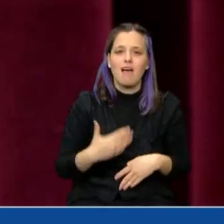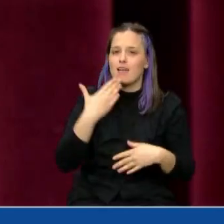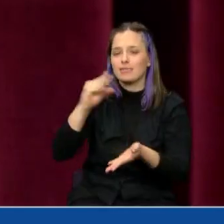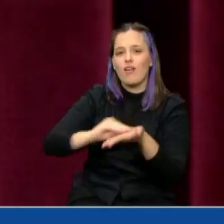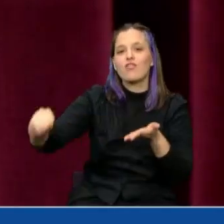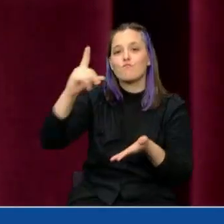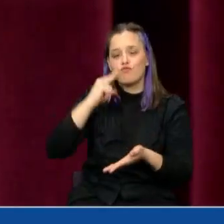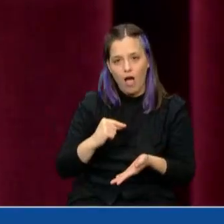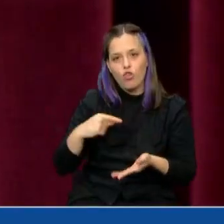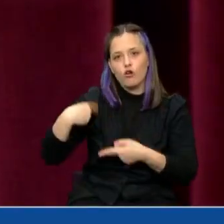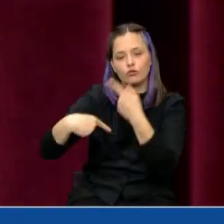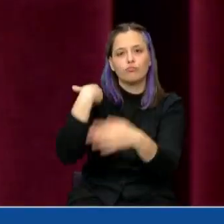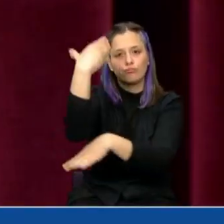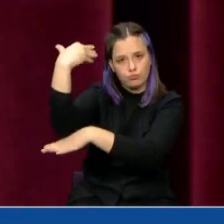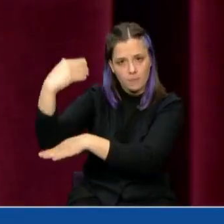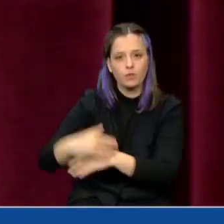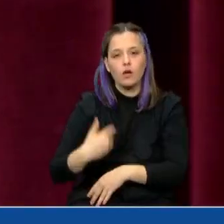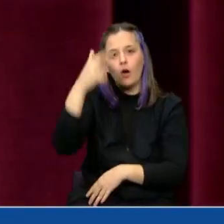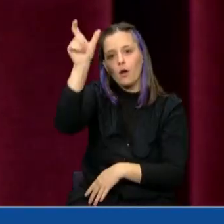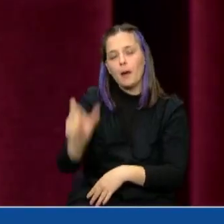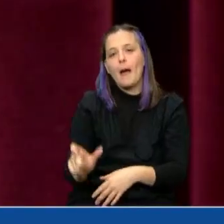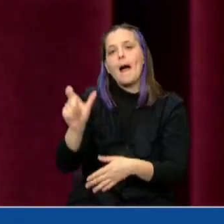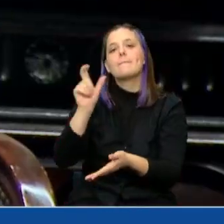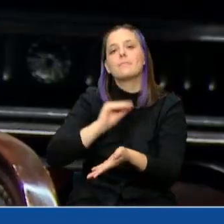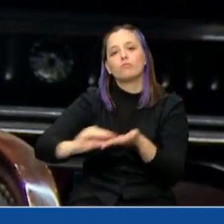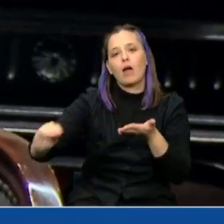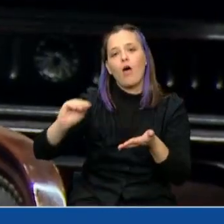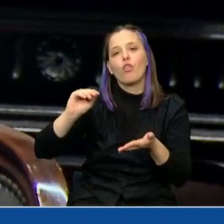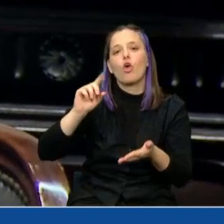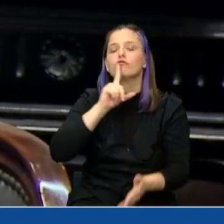Continuamos con la lista de oradores. En uso de la palabra el diputado Pablo Tonelli.